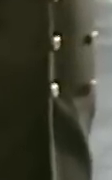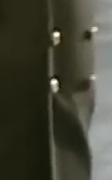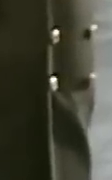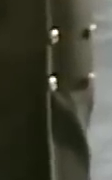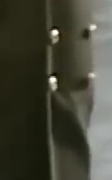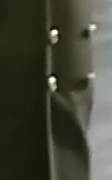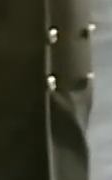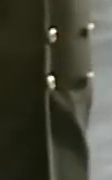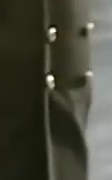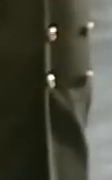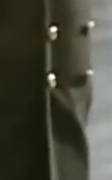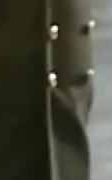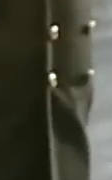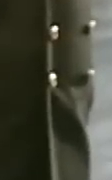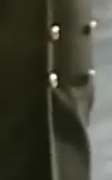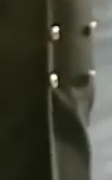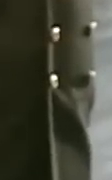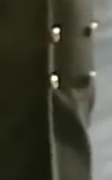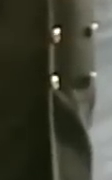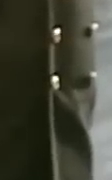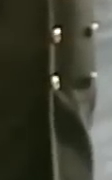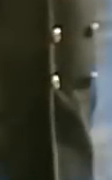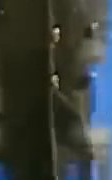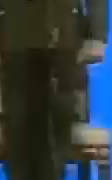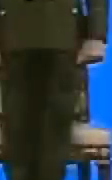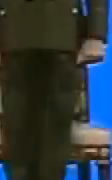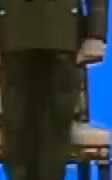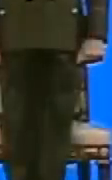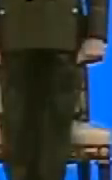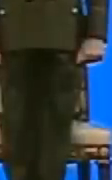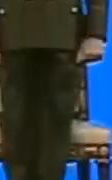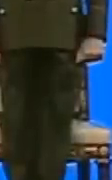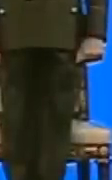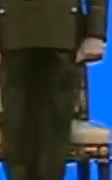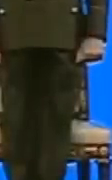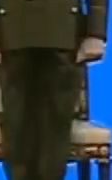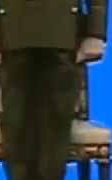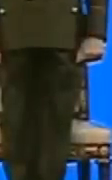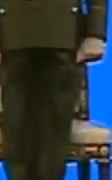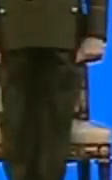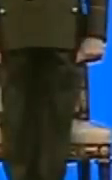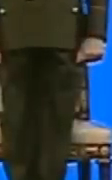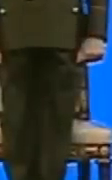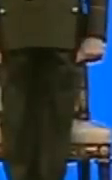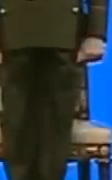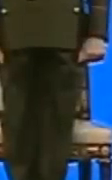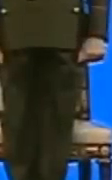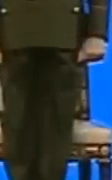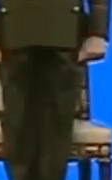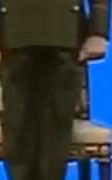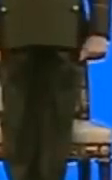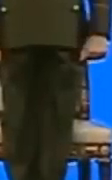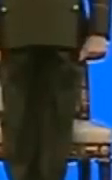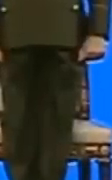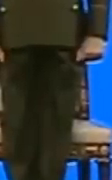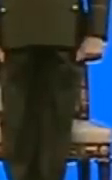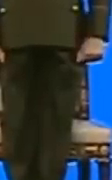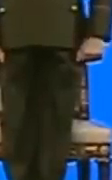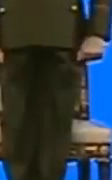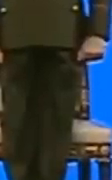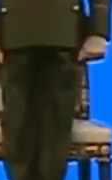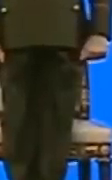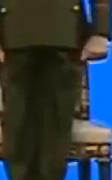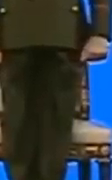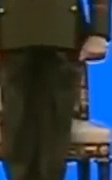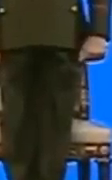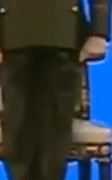al grado y jerarquía inmediata superior del personal de oficiales y tropas profesionales adscritos a la Guardia No